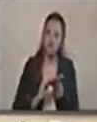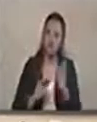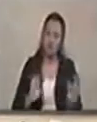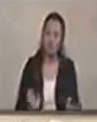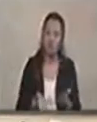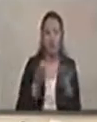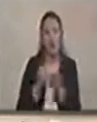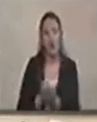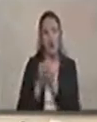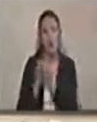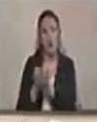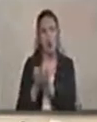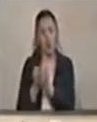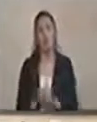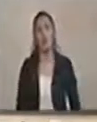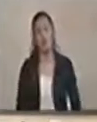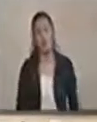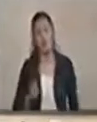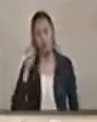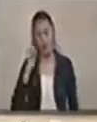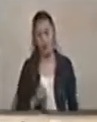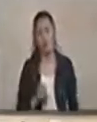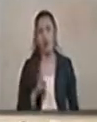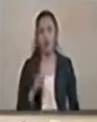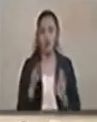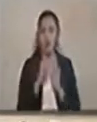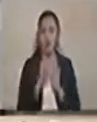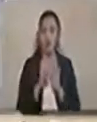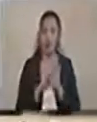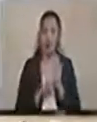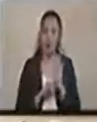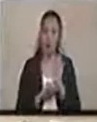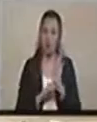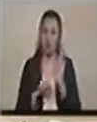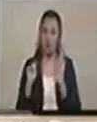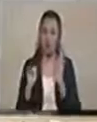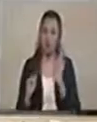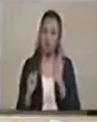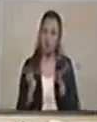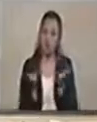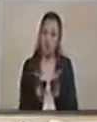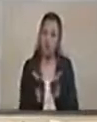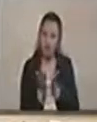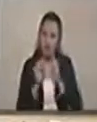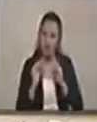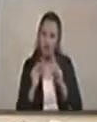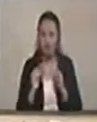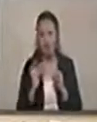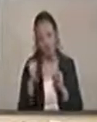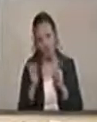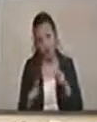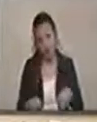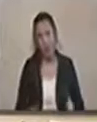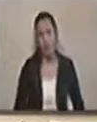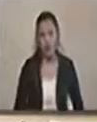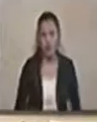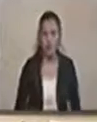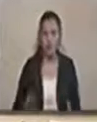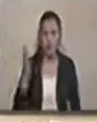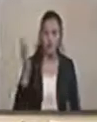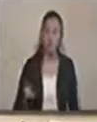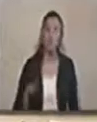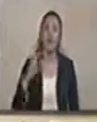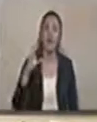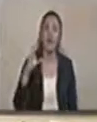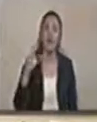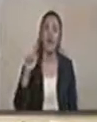supuesto una política de educación alrededor de ellas debe existir. Doctor Cárdenas,